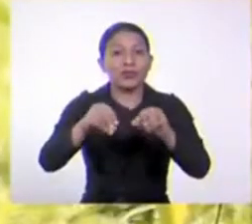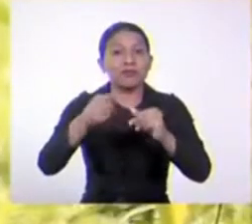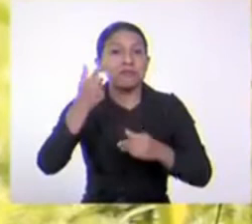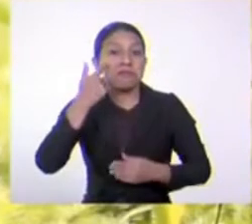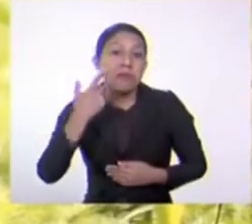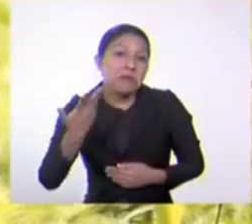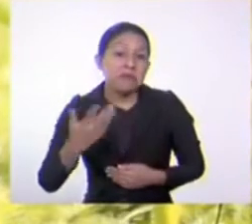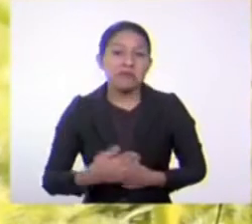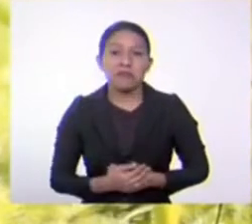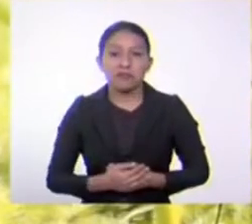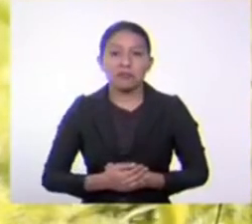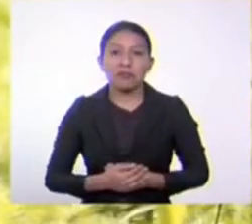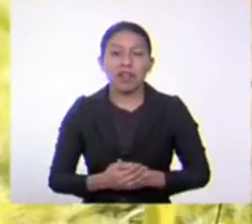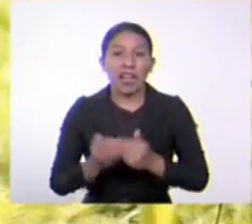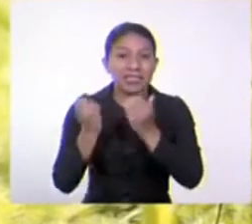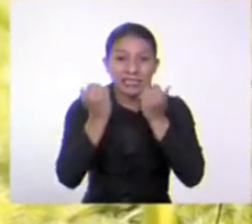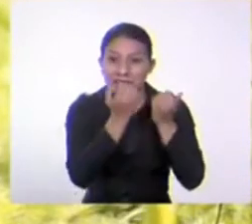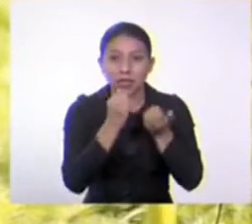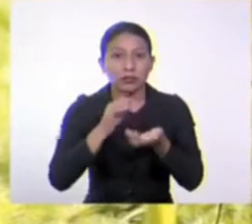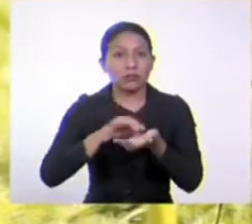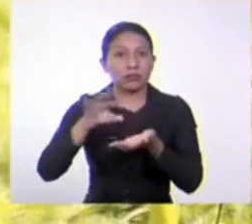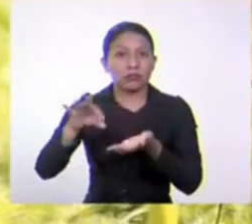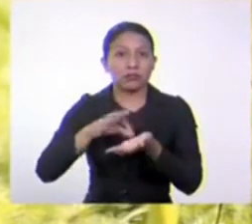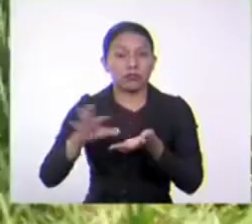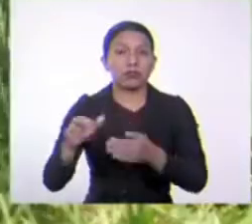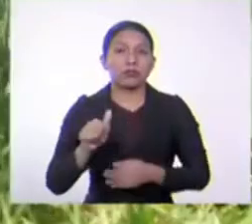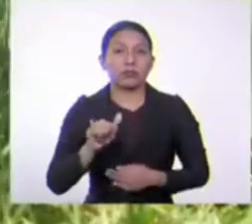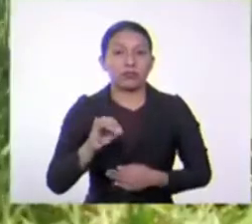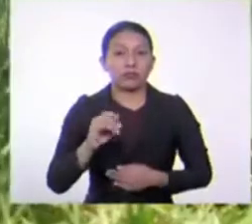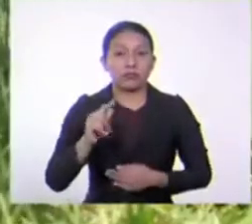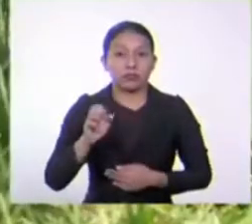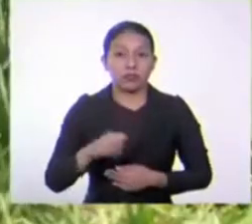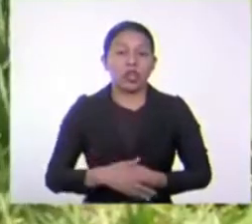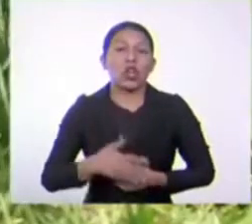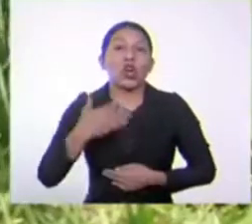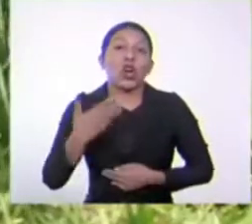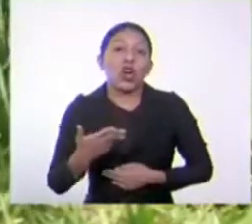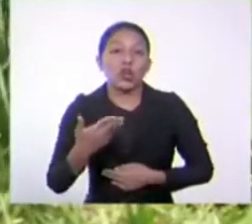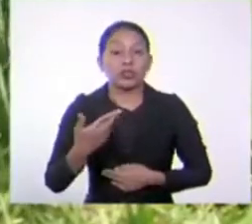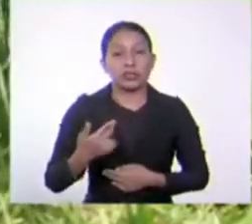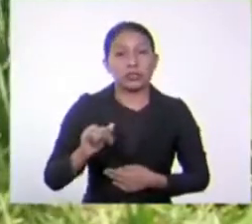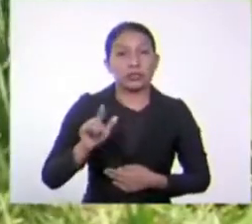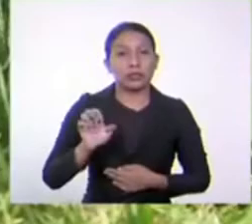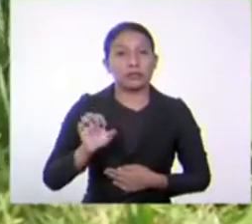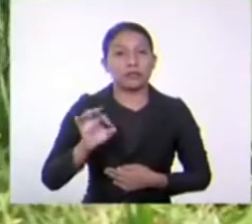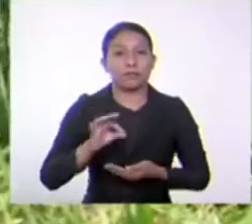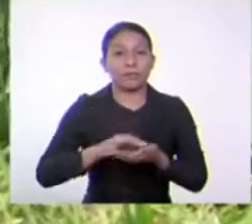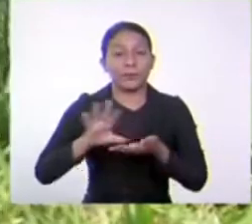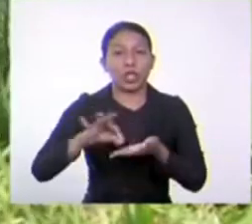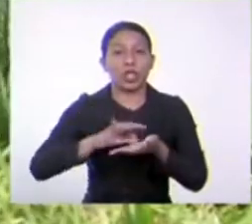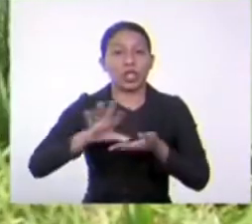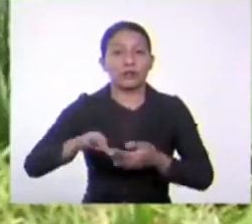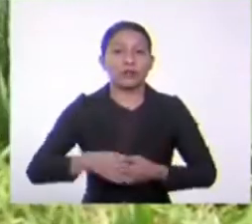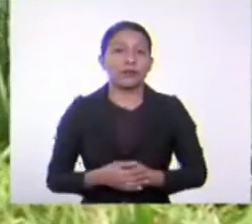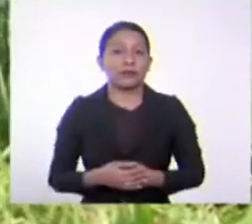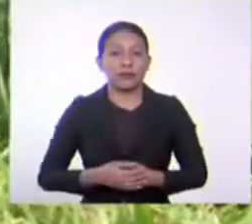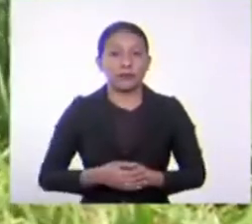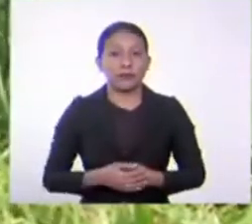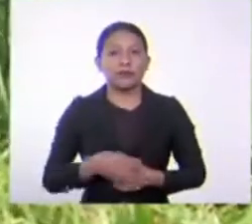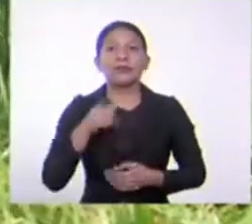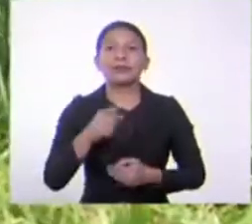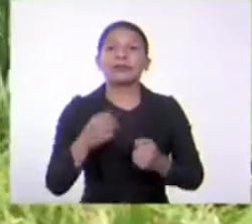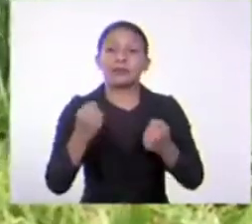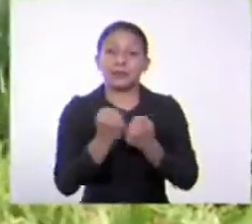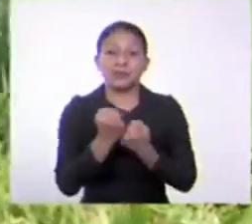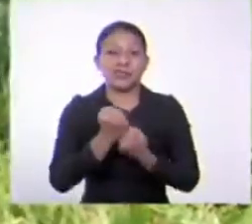cuando se siembra maíz frijol, ayote frijol o chile frijol, lo que también ayuda a evitar enfermedades por el efecto